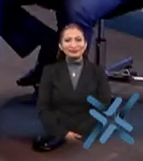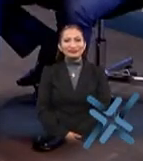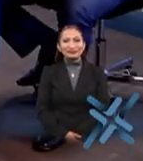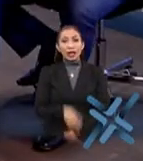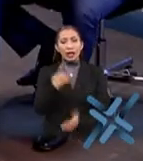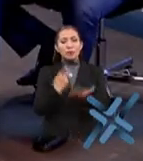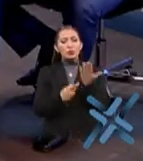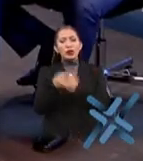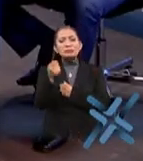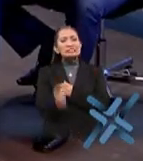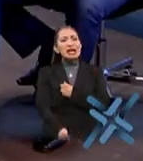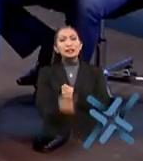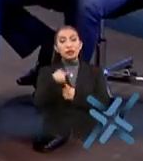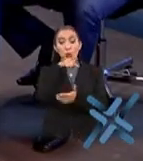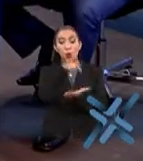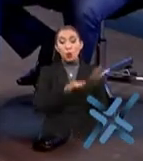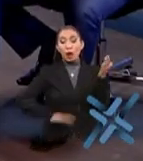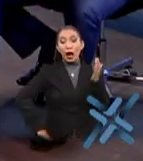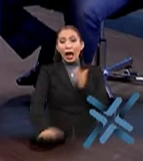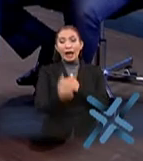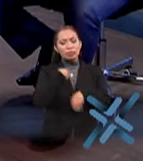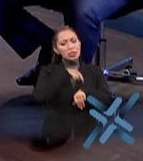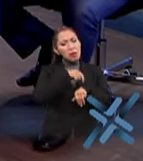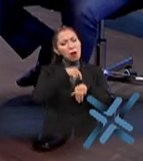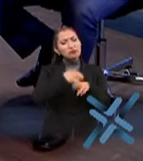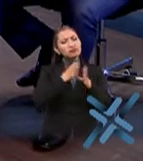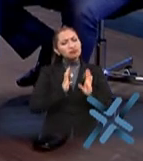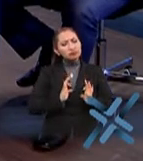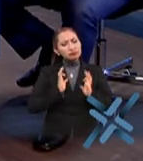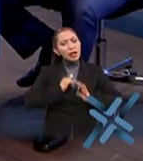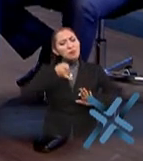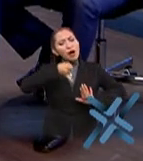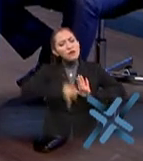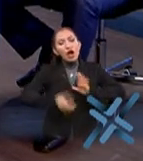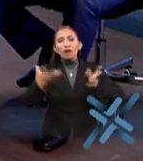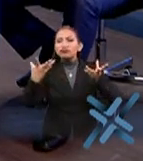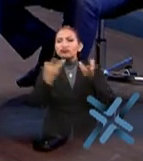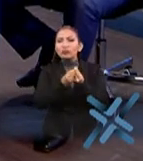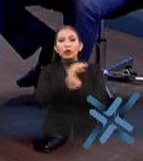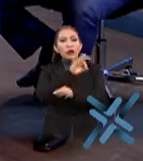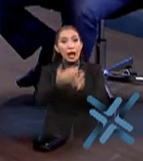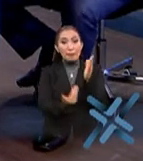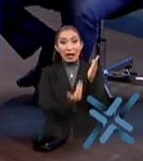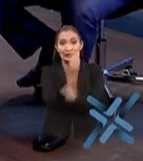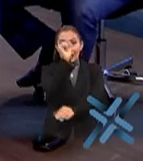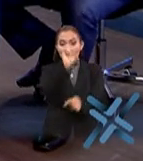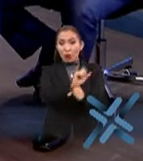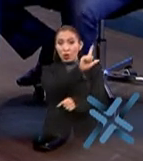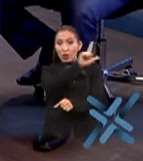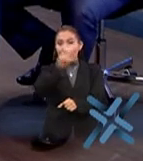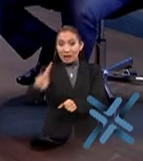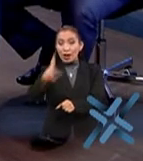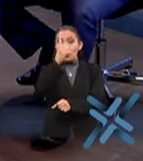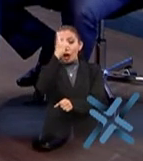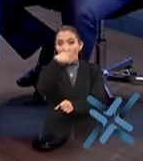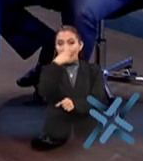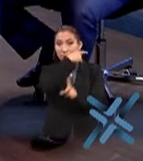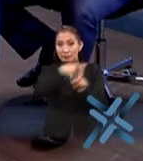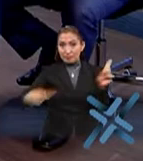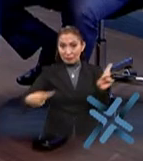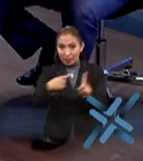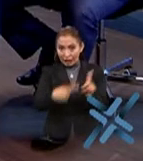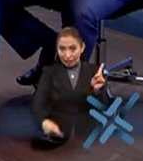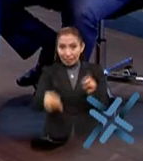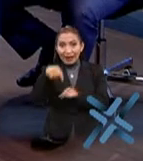Nuestro programa es un espacio en el que nos tomaremos el tiempo para profundizar contigo todas las mañanas de la semana durante 1 hora y media de lunes a